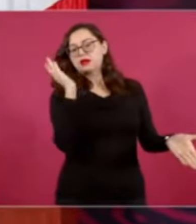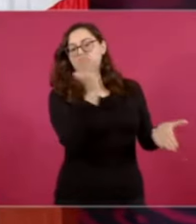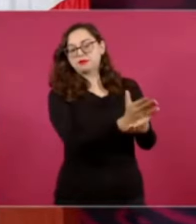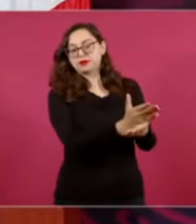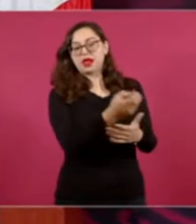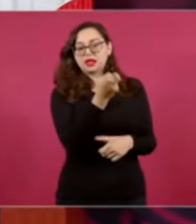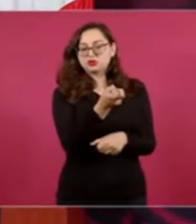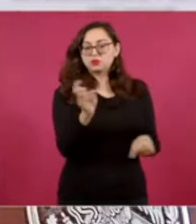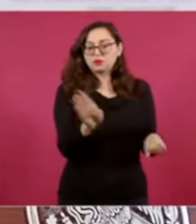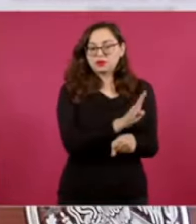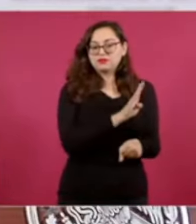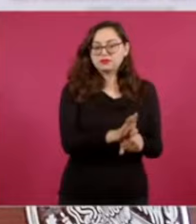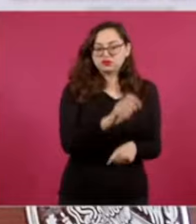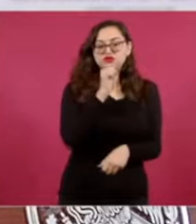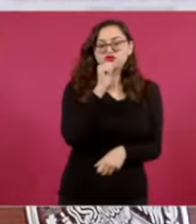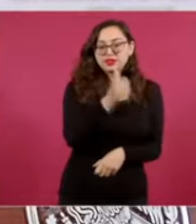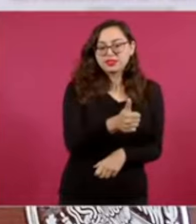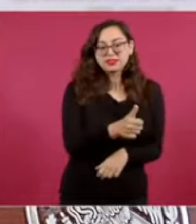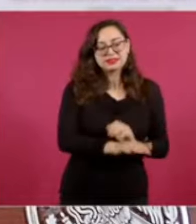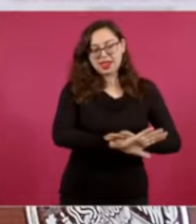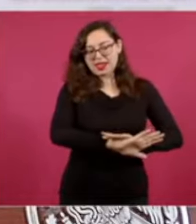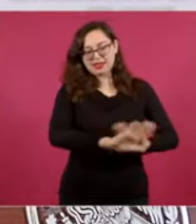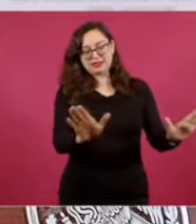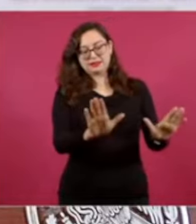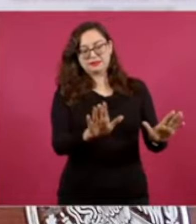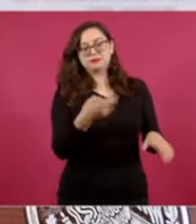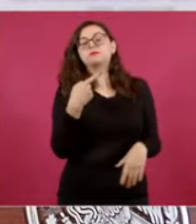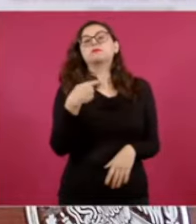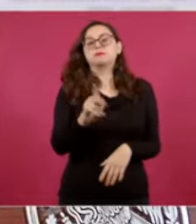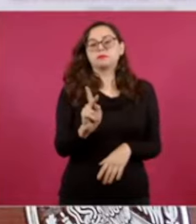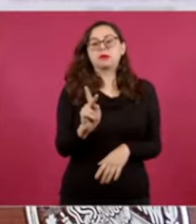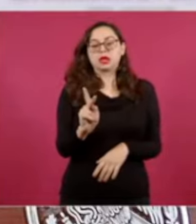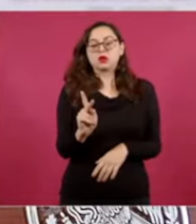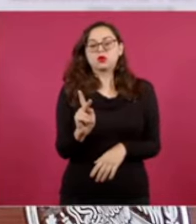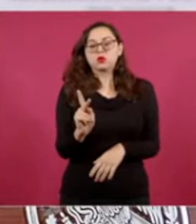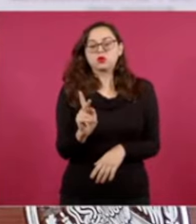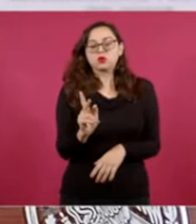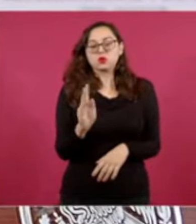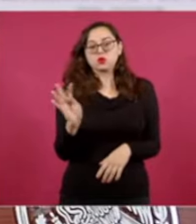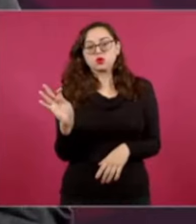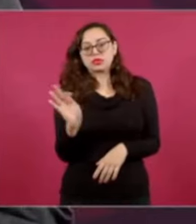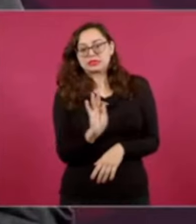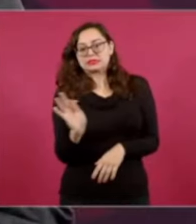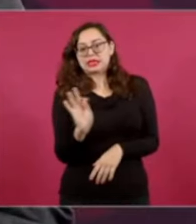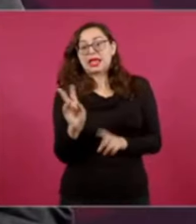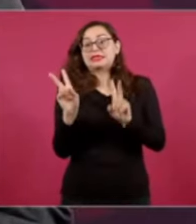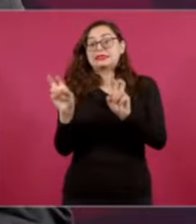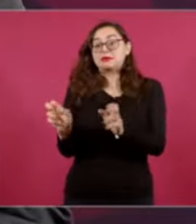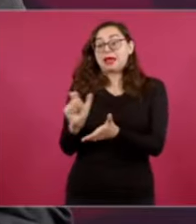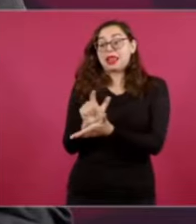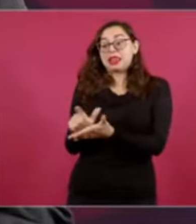corruptos. Pero puede ser que no se